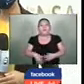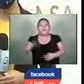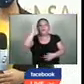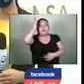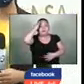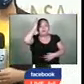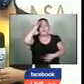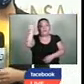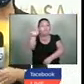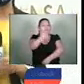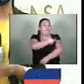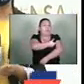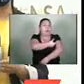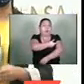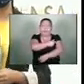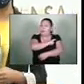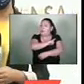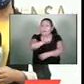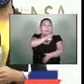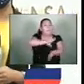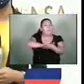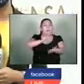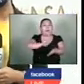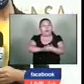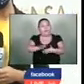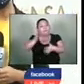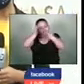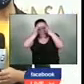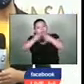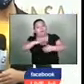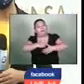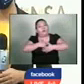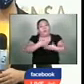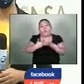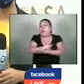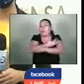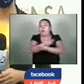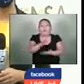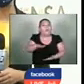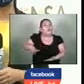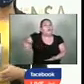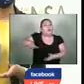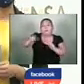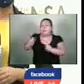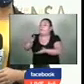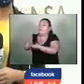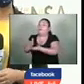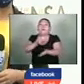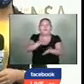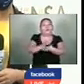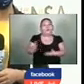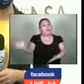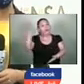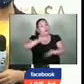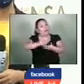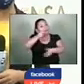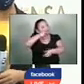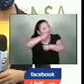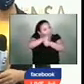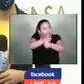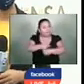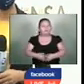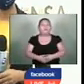Recuerde que la vacuna es gratuita y voluntaria y se puede acercar a cualquier centro de vacunación. Con esto, retorno la señal al estudio